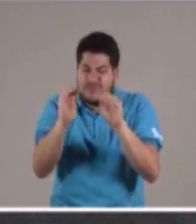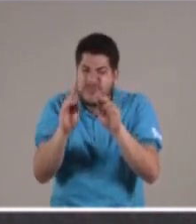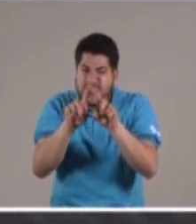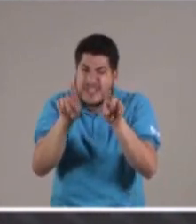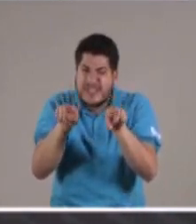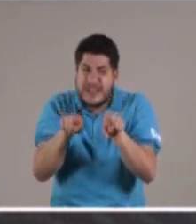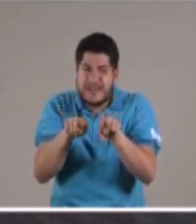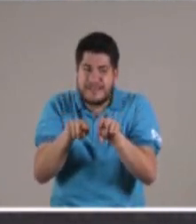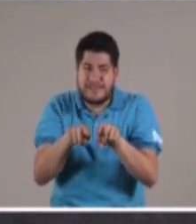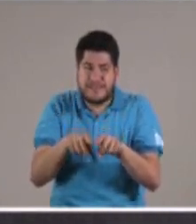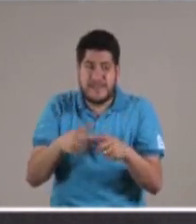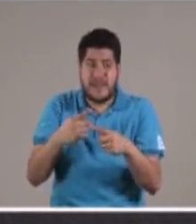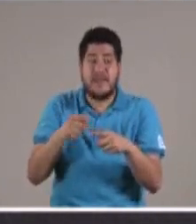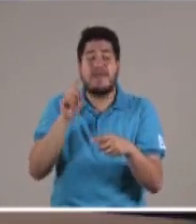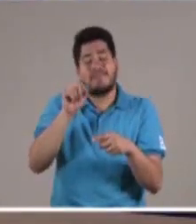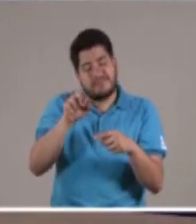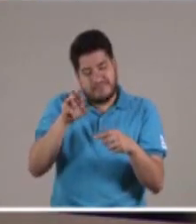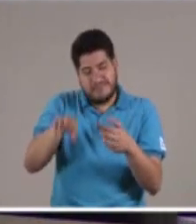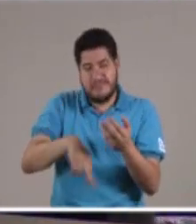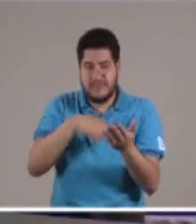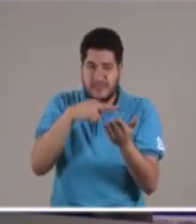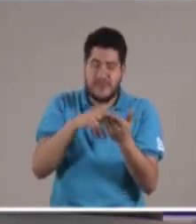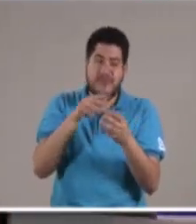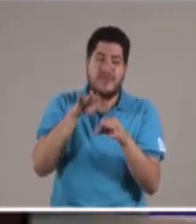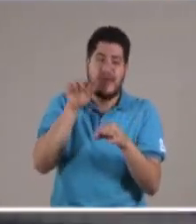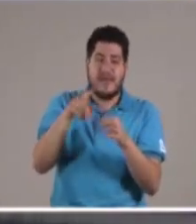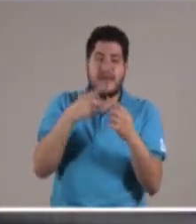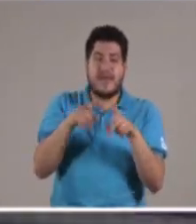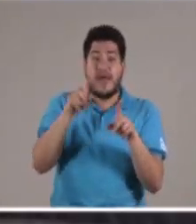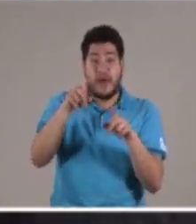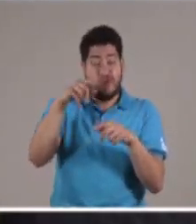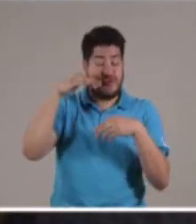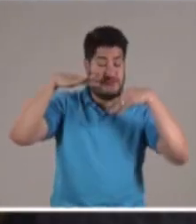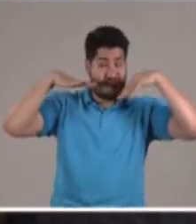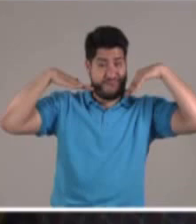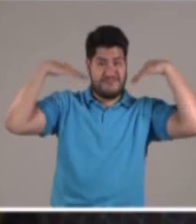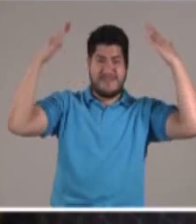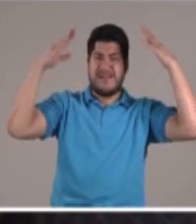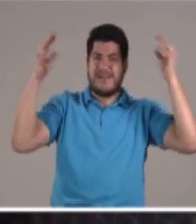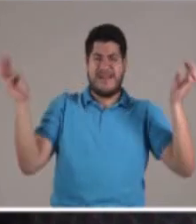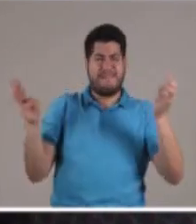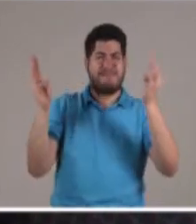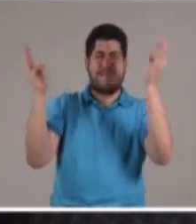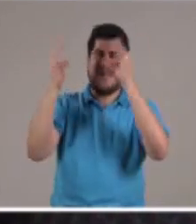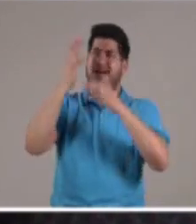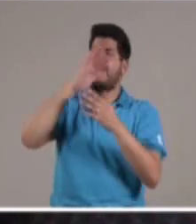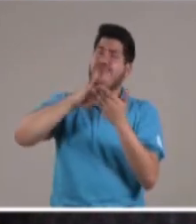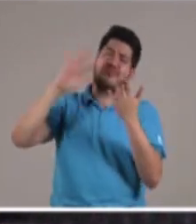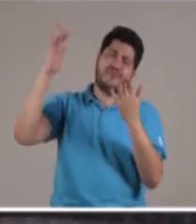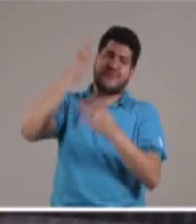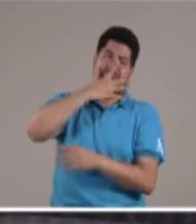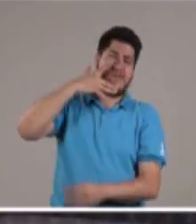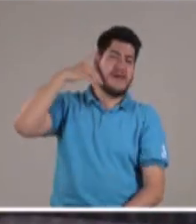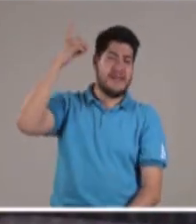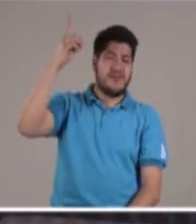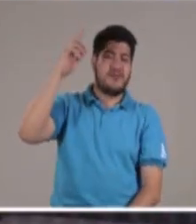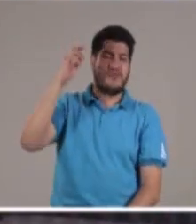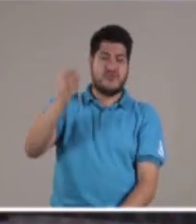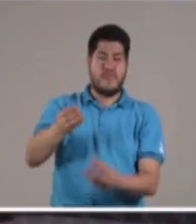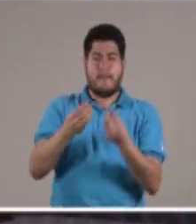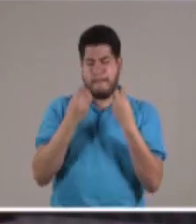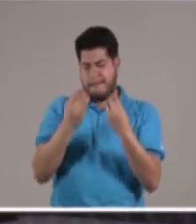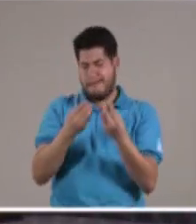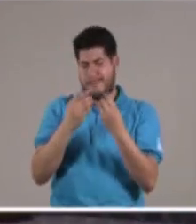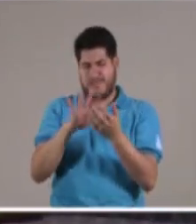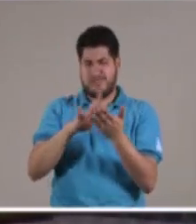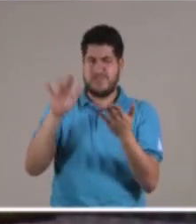resucitó de ahí pero con todo respeto eso fue un gran milagro y gloria a Dios Gloria a Dios un millón de veces